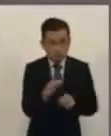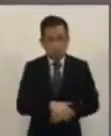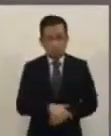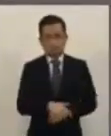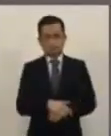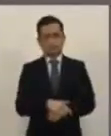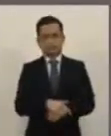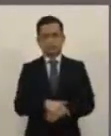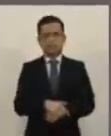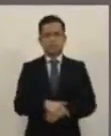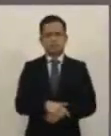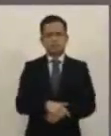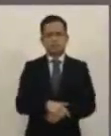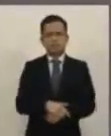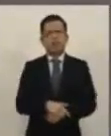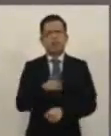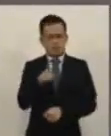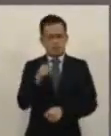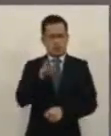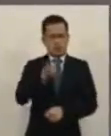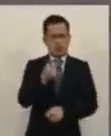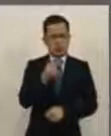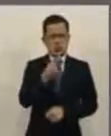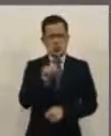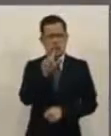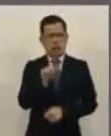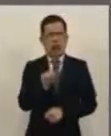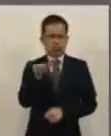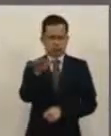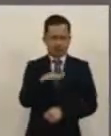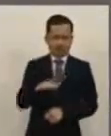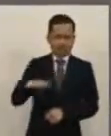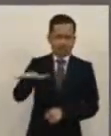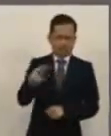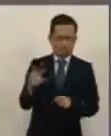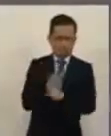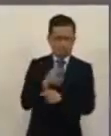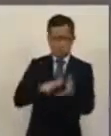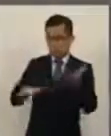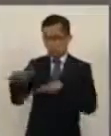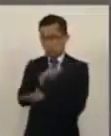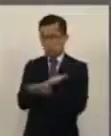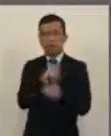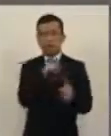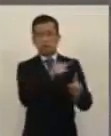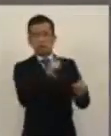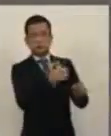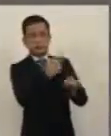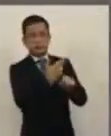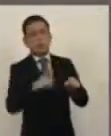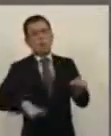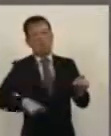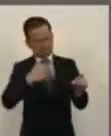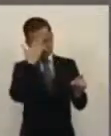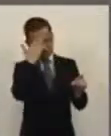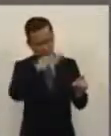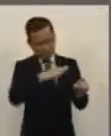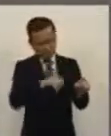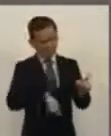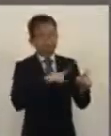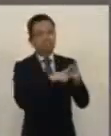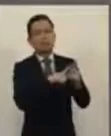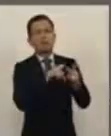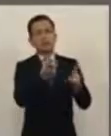ilícitas que ocurrían en Iguala, tenían conocimiento la Secretaría de Gobernación, la